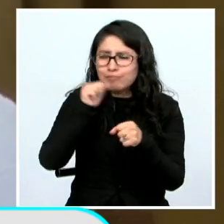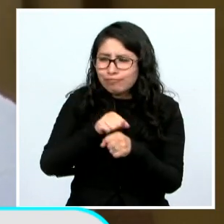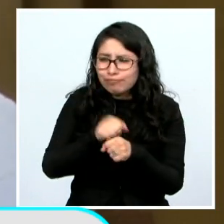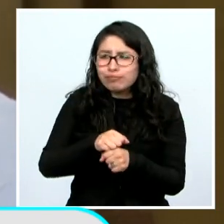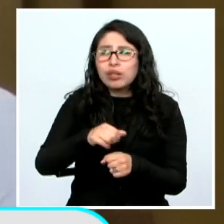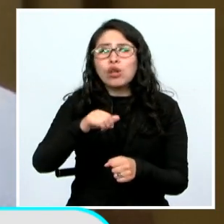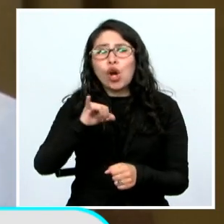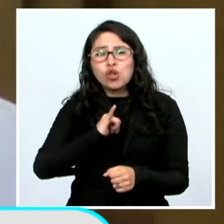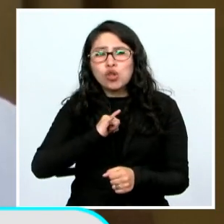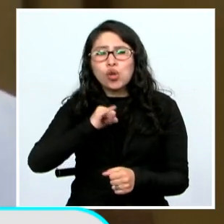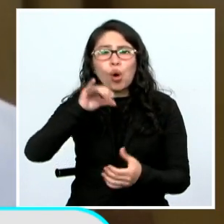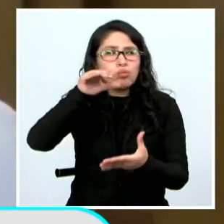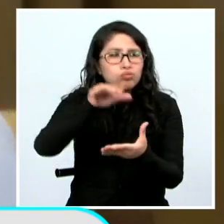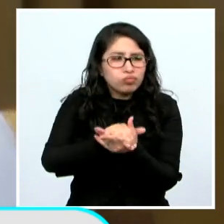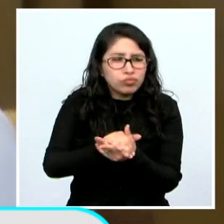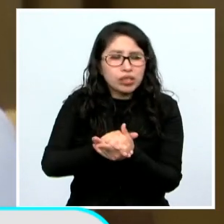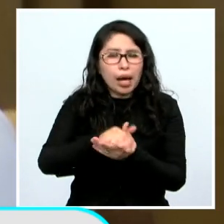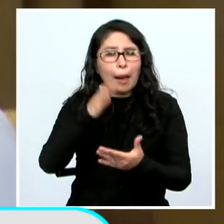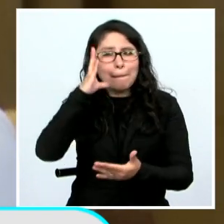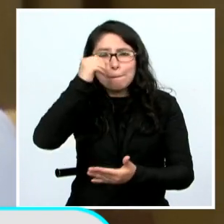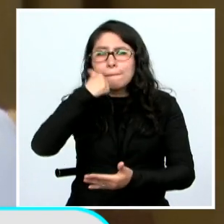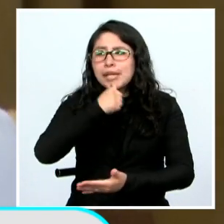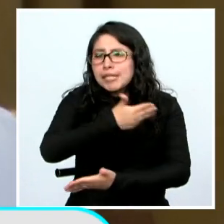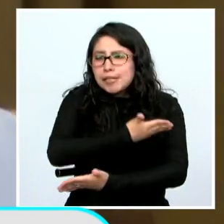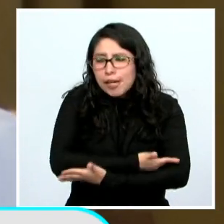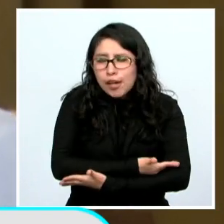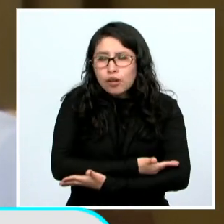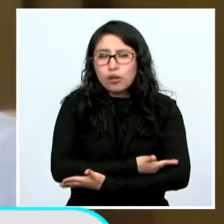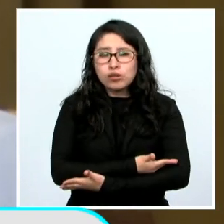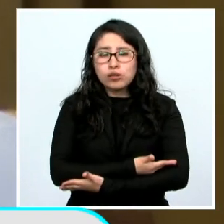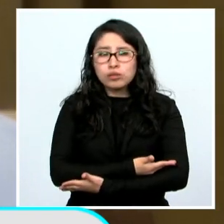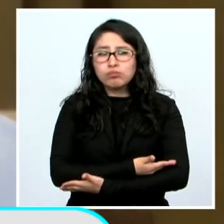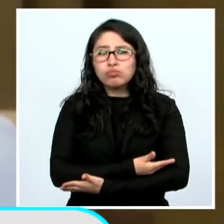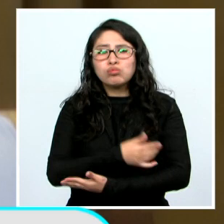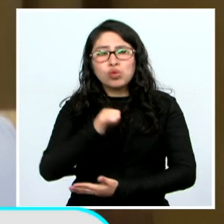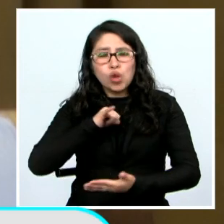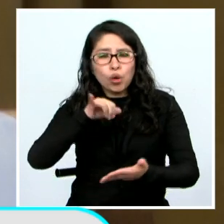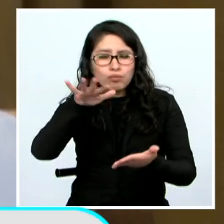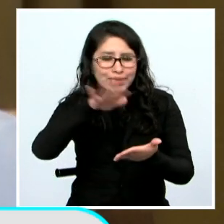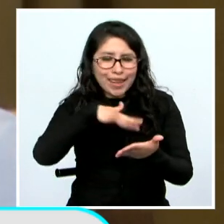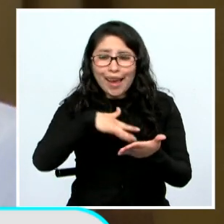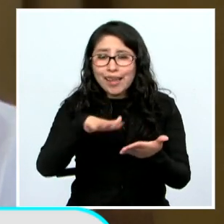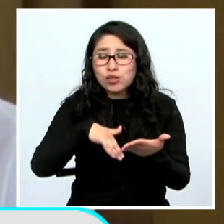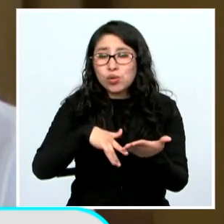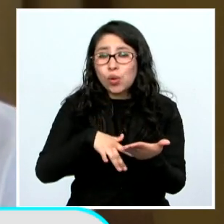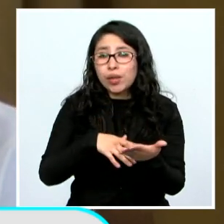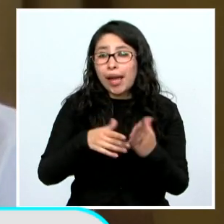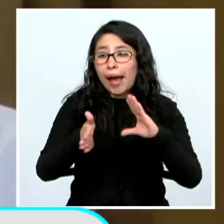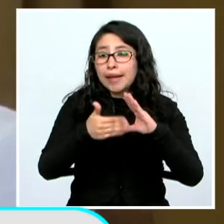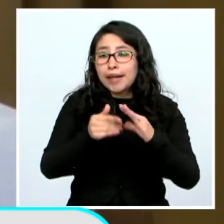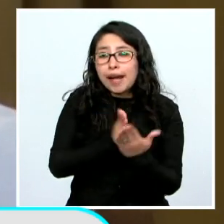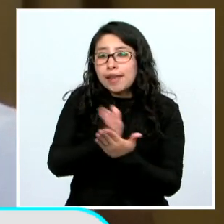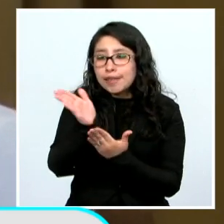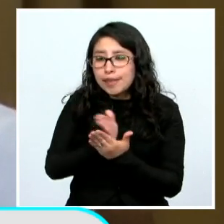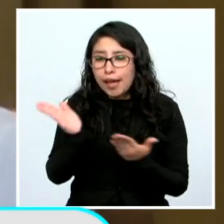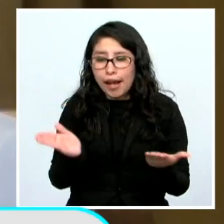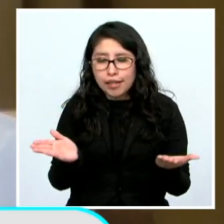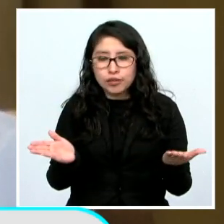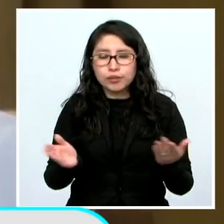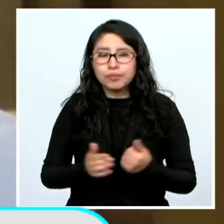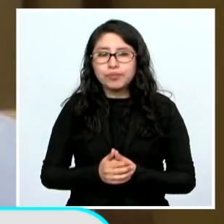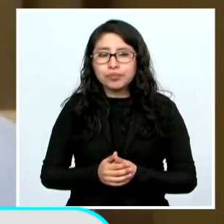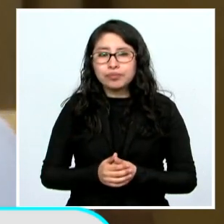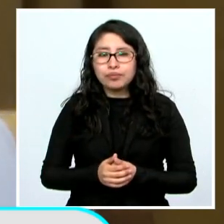hijos, estudié de casada derecho, pero en ese momento no encontré un trabajo para ejercer la profesión y trabajé